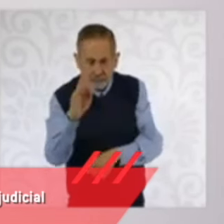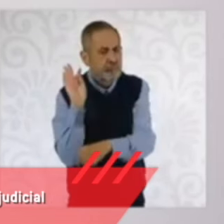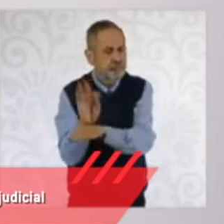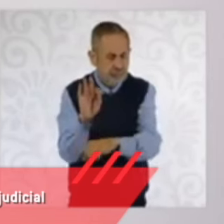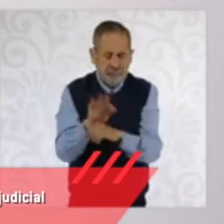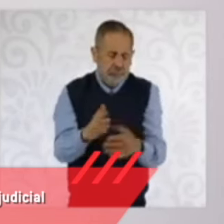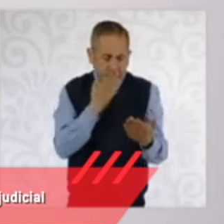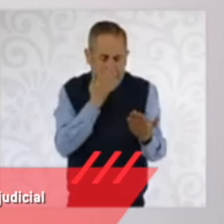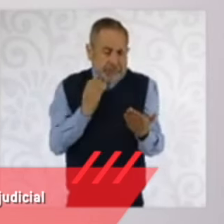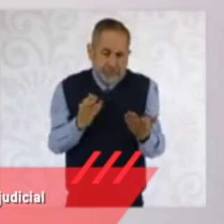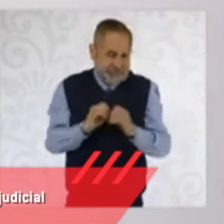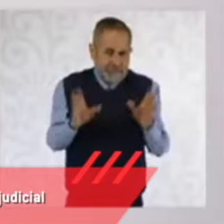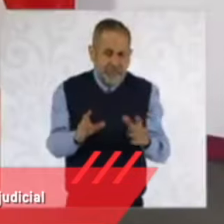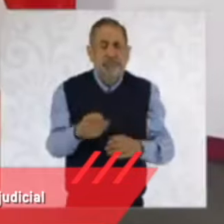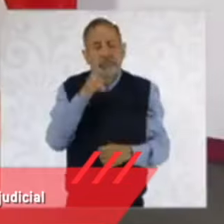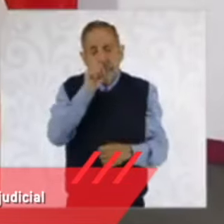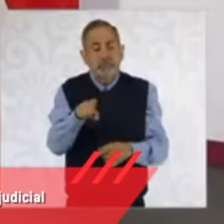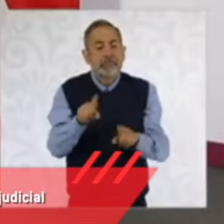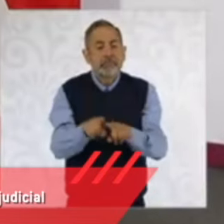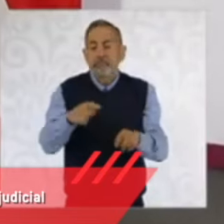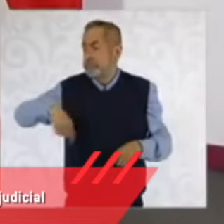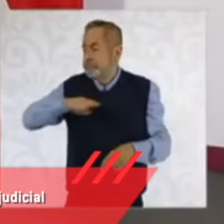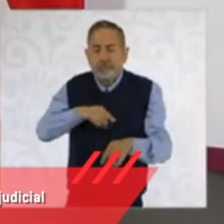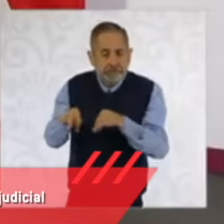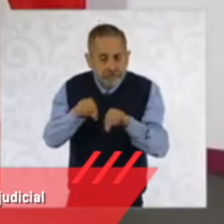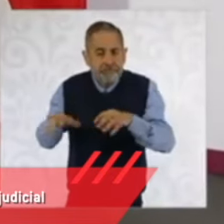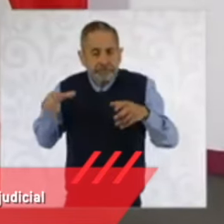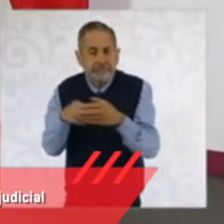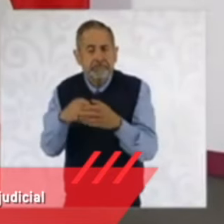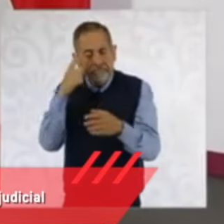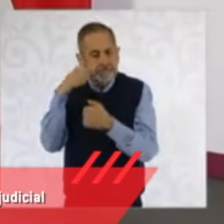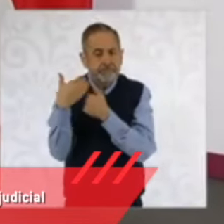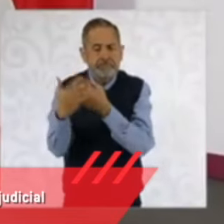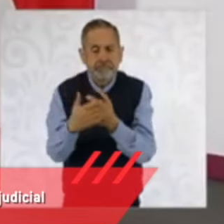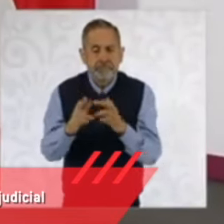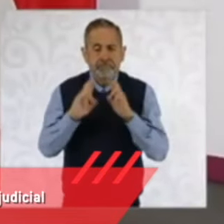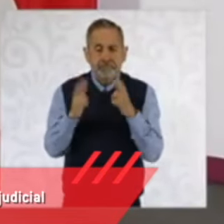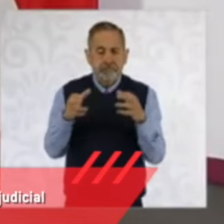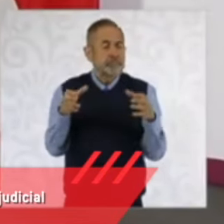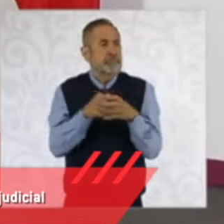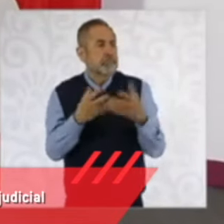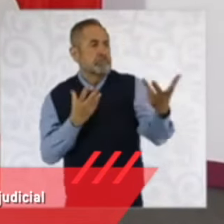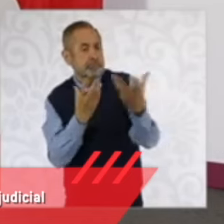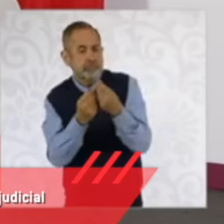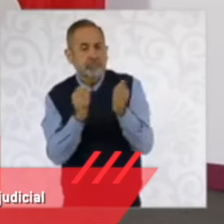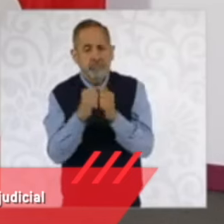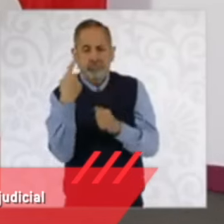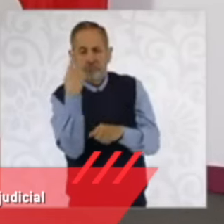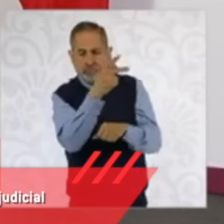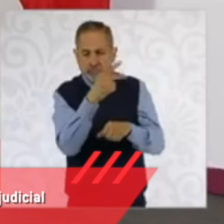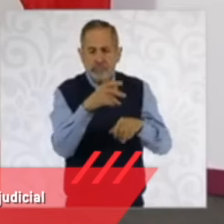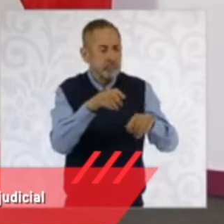reforma del poder judicial publicada el 15 de septiembre de 2024 una mayoría de siete ministras y